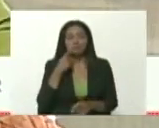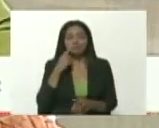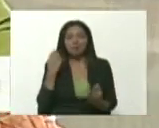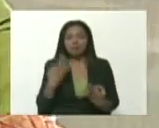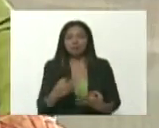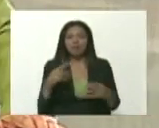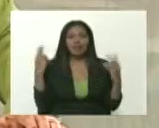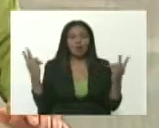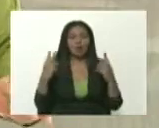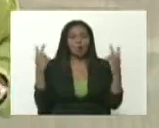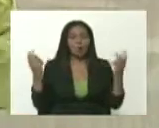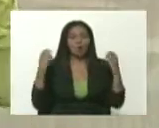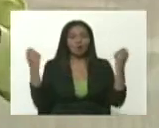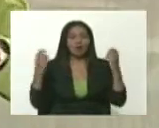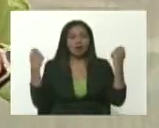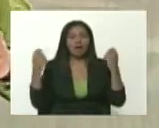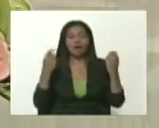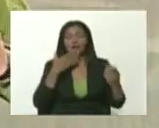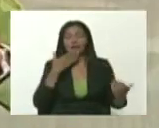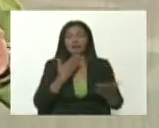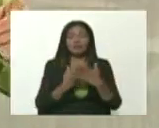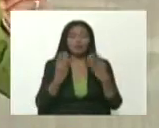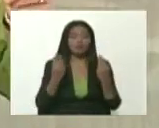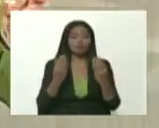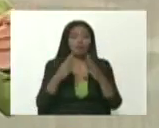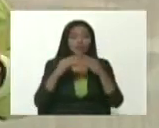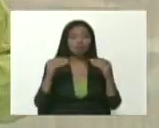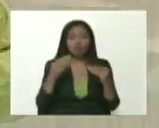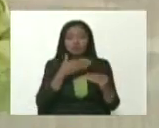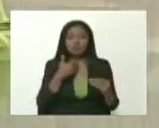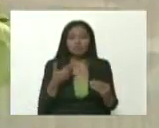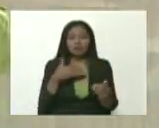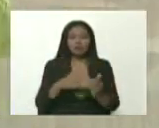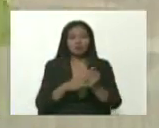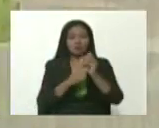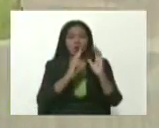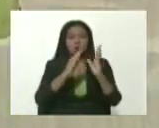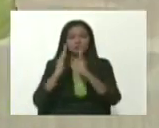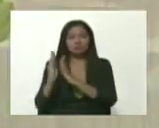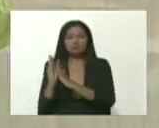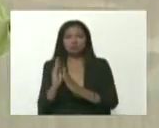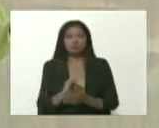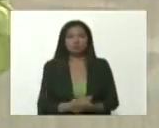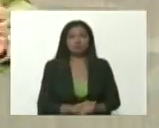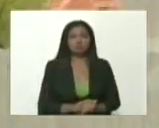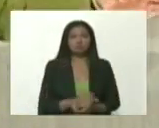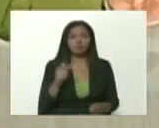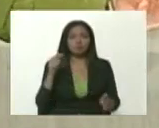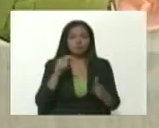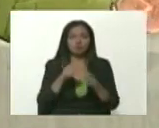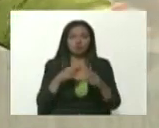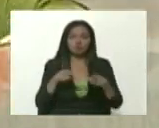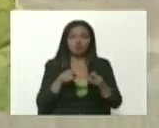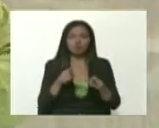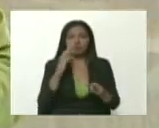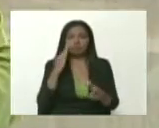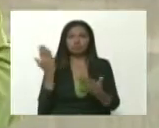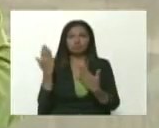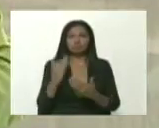jornada. Le agradezco a todos. Yo quisiera que nuestro director de organización pusiera el punto sobre la I.